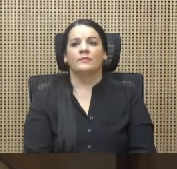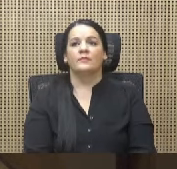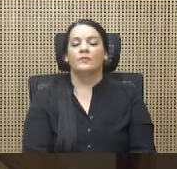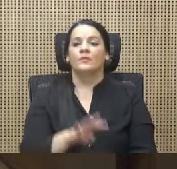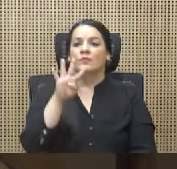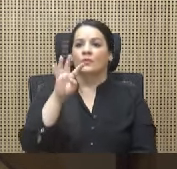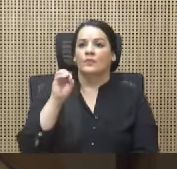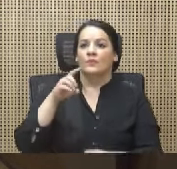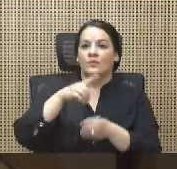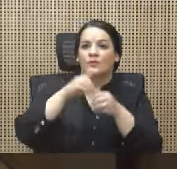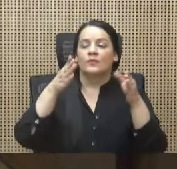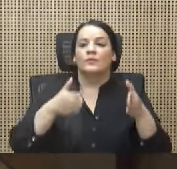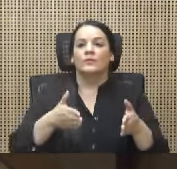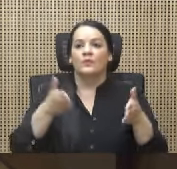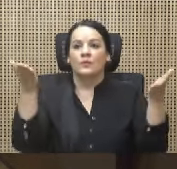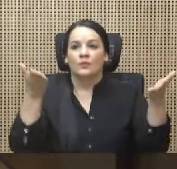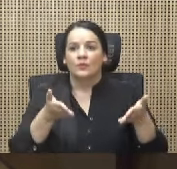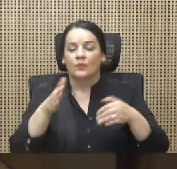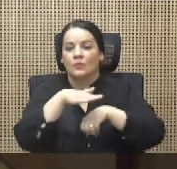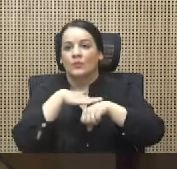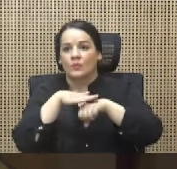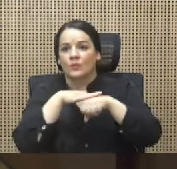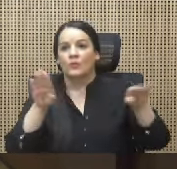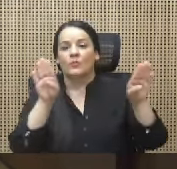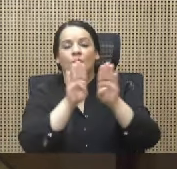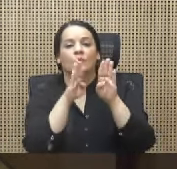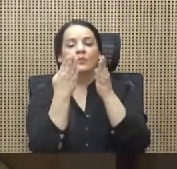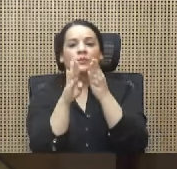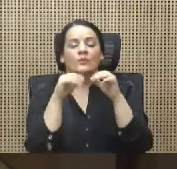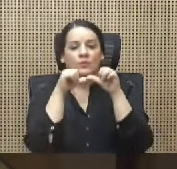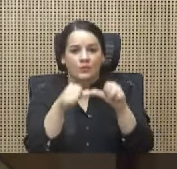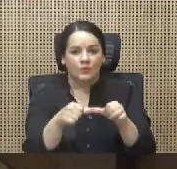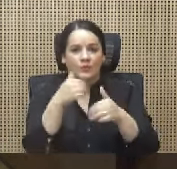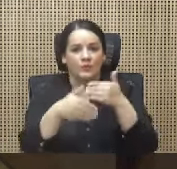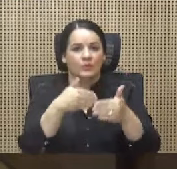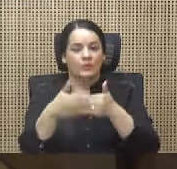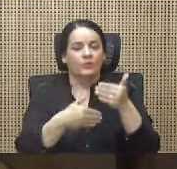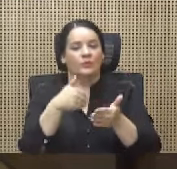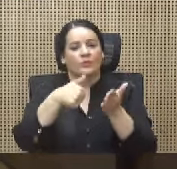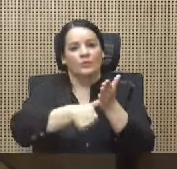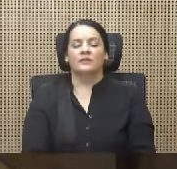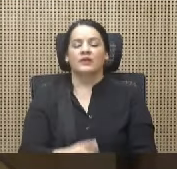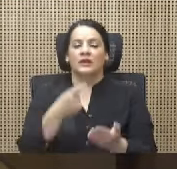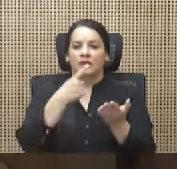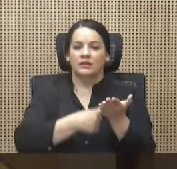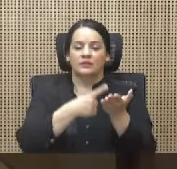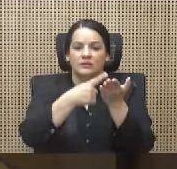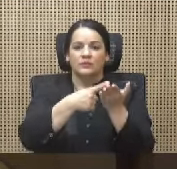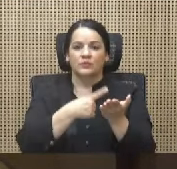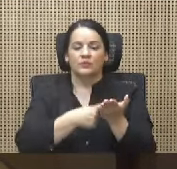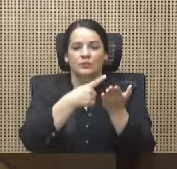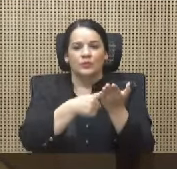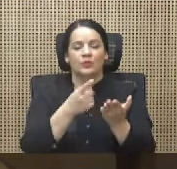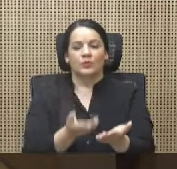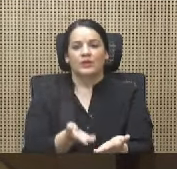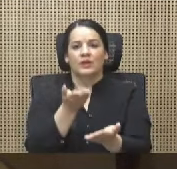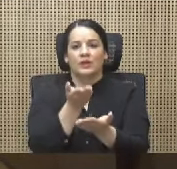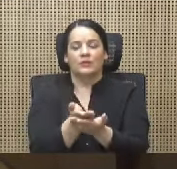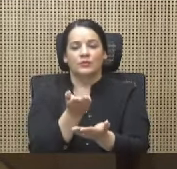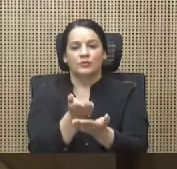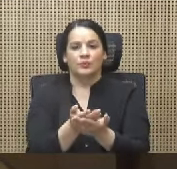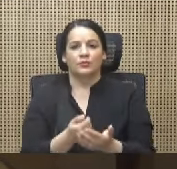40 diputados presentes, por favor cerrar puertas, iniciamos el proceso de votación. La moción